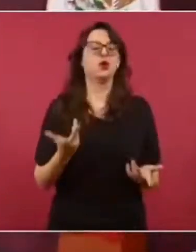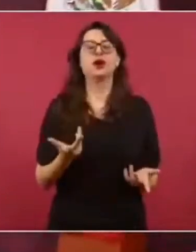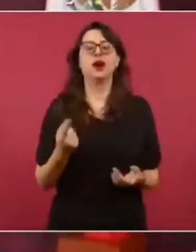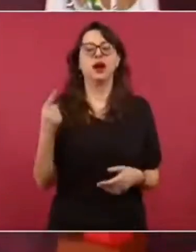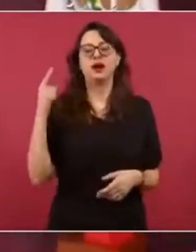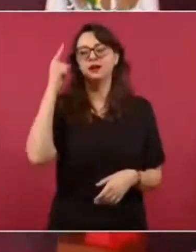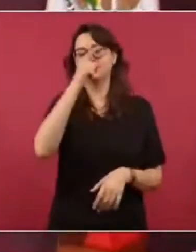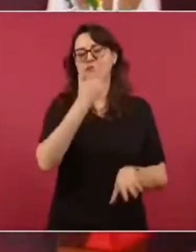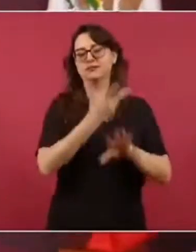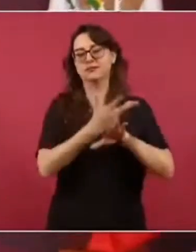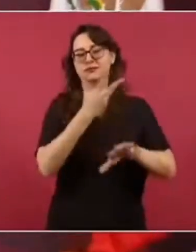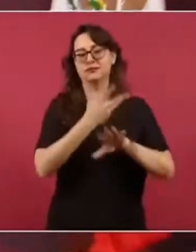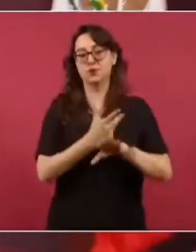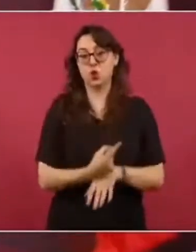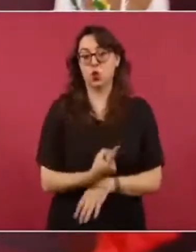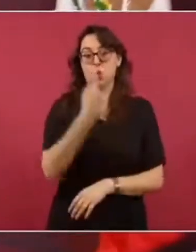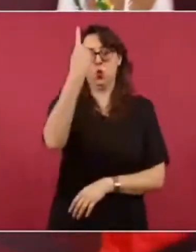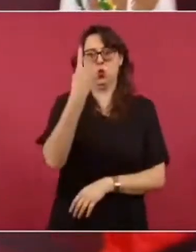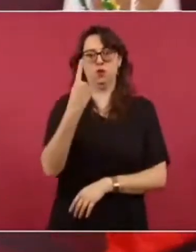monolítico en Estados Unidos.